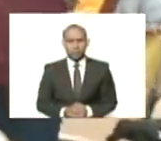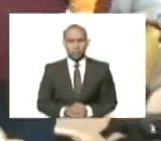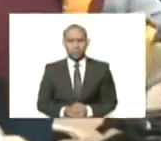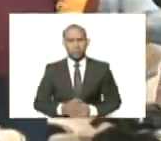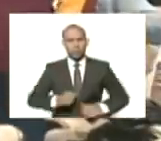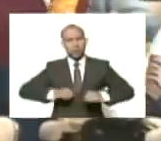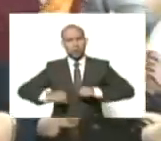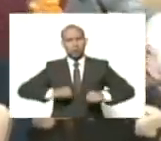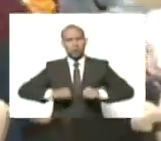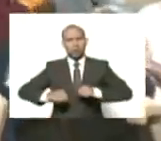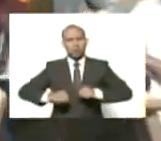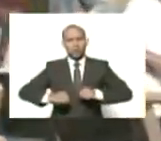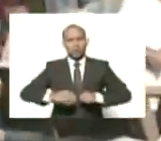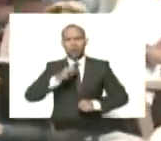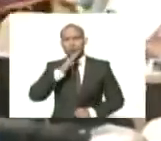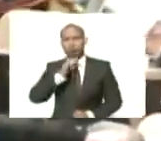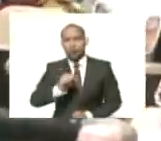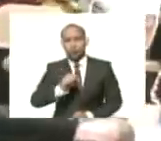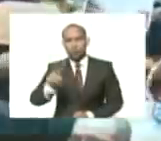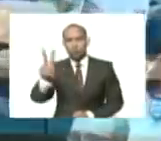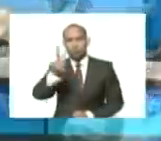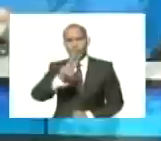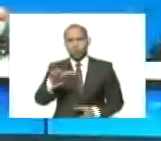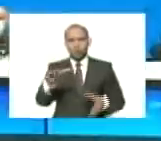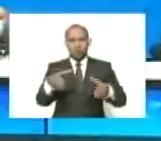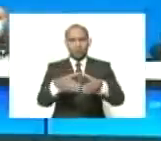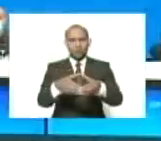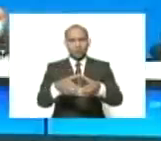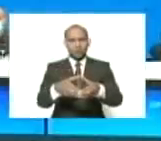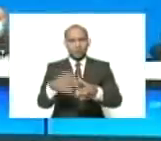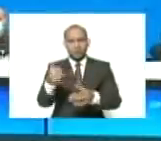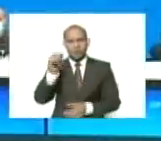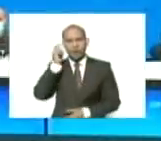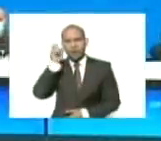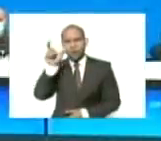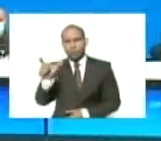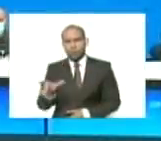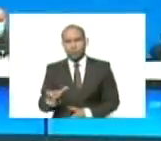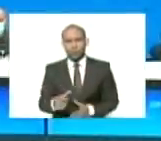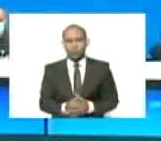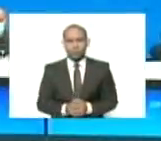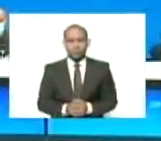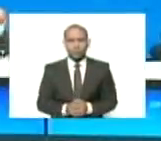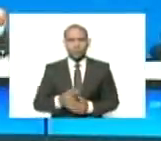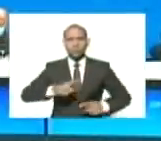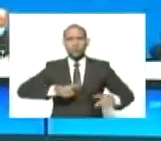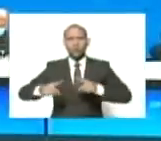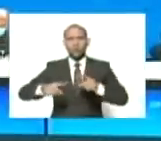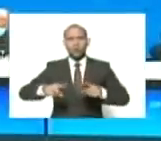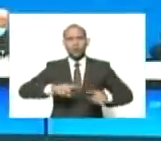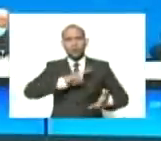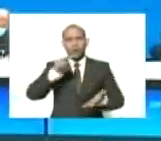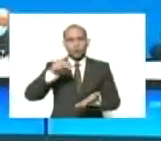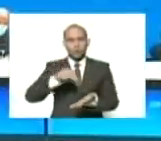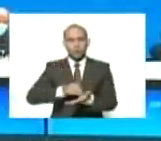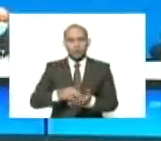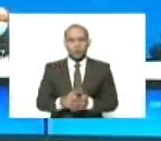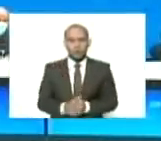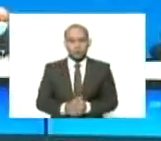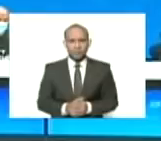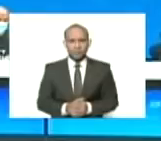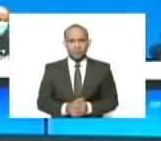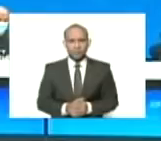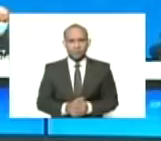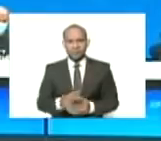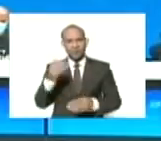al movimiento Somos Venezuela. Por aquí está Vanessa Montero, su coordinadora nacional, la doble de